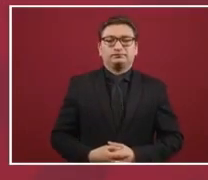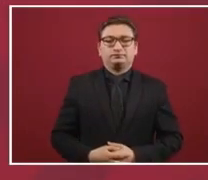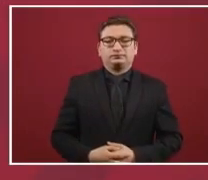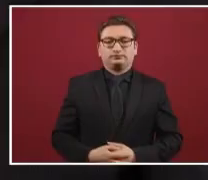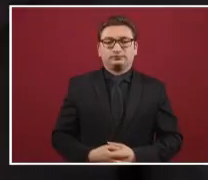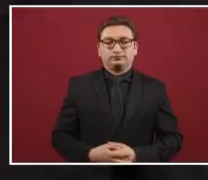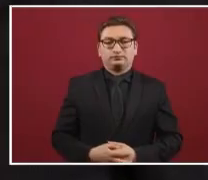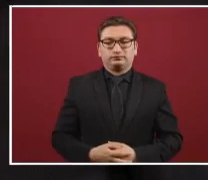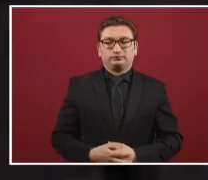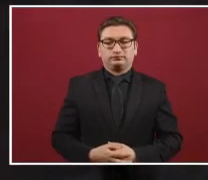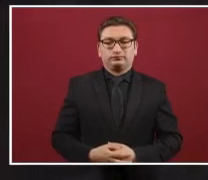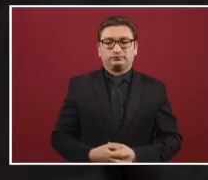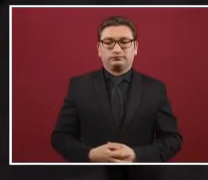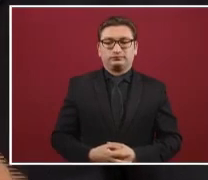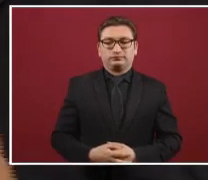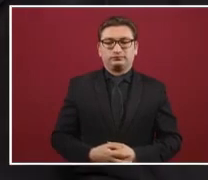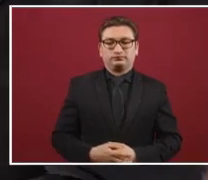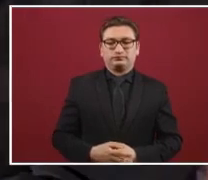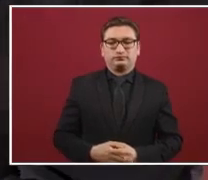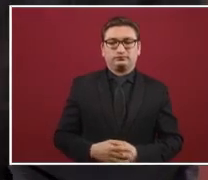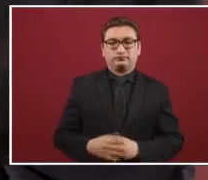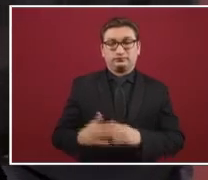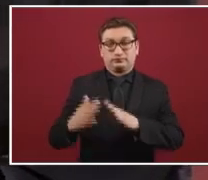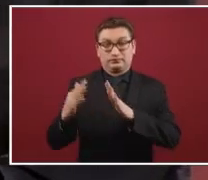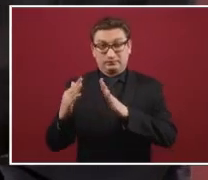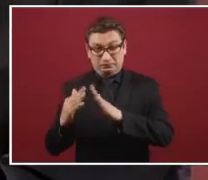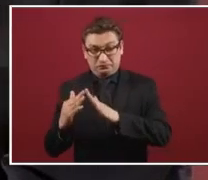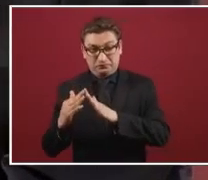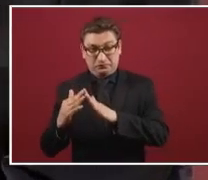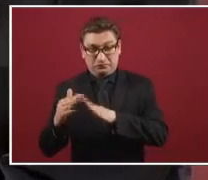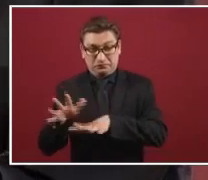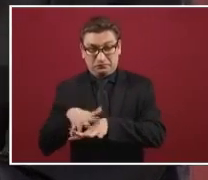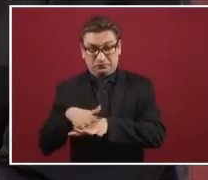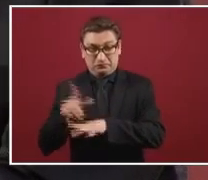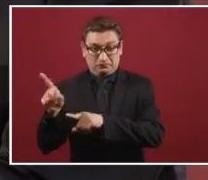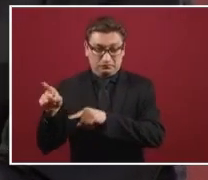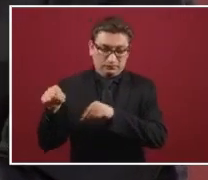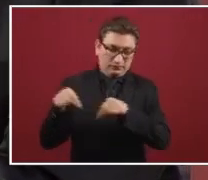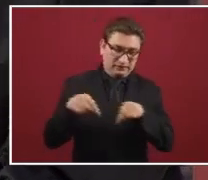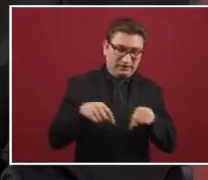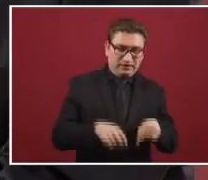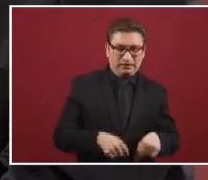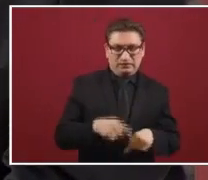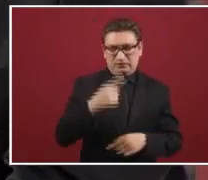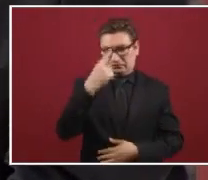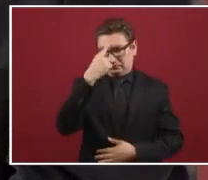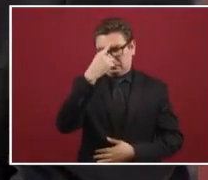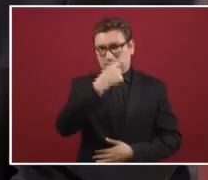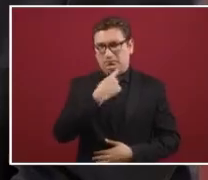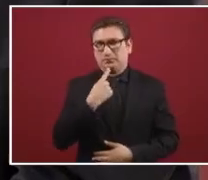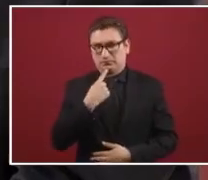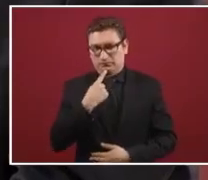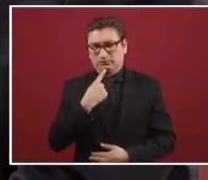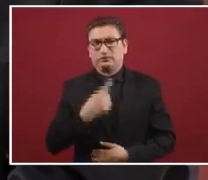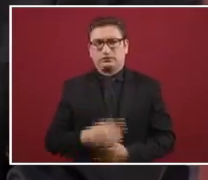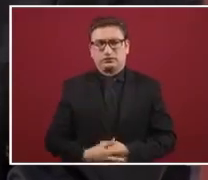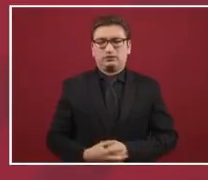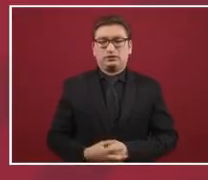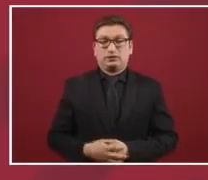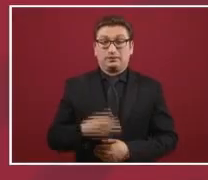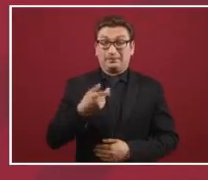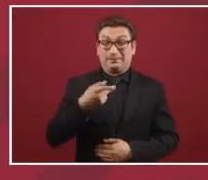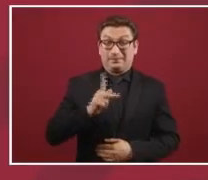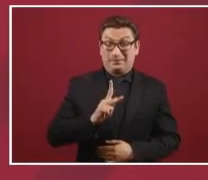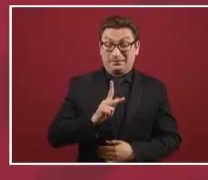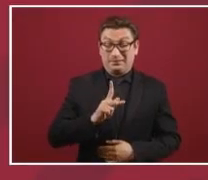algo de la casa de ustedes, de Tlalpan acá, media hora, pero de